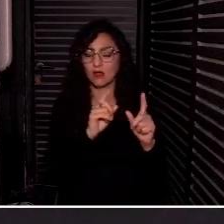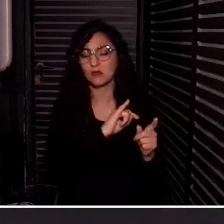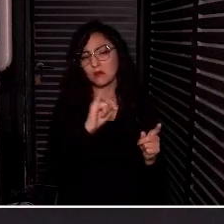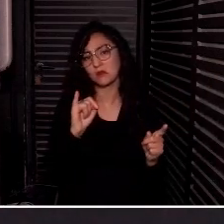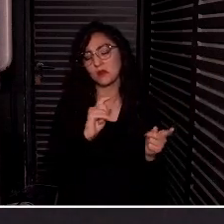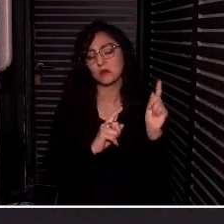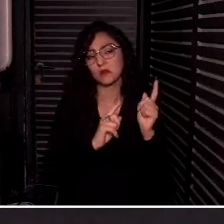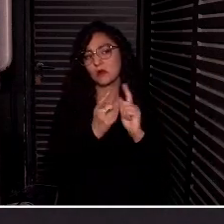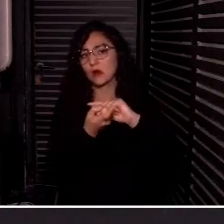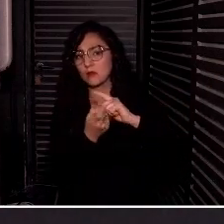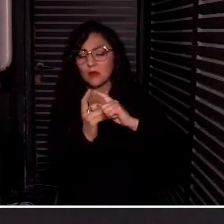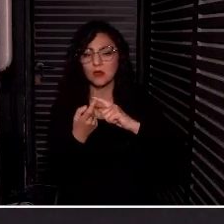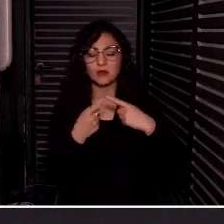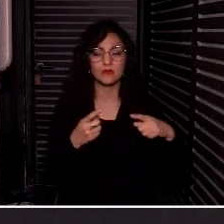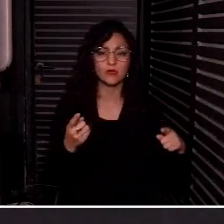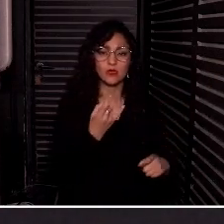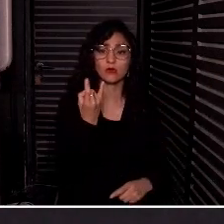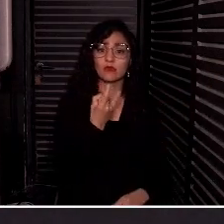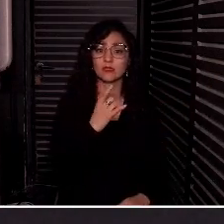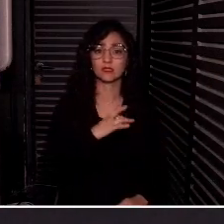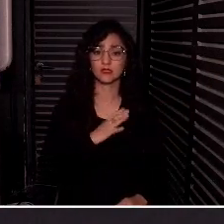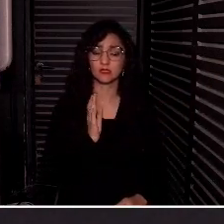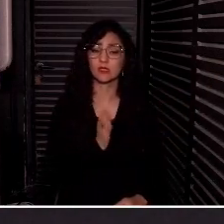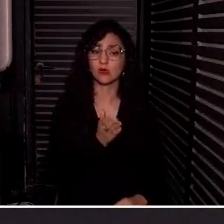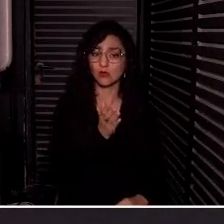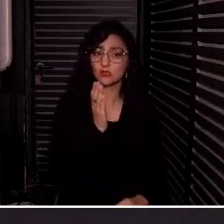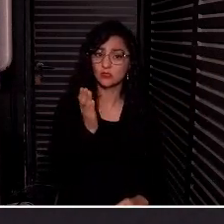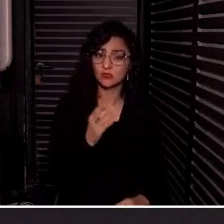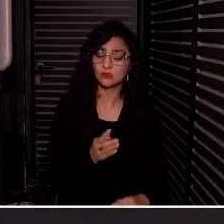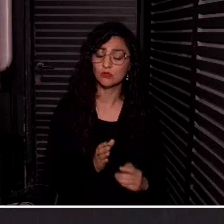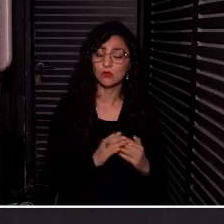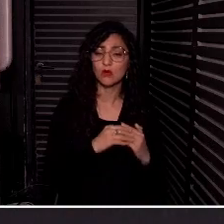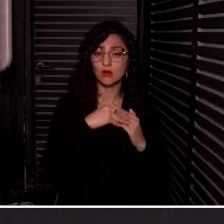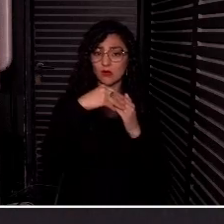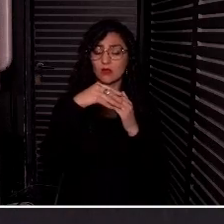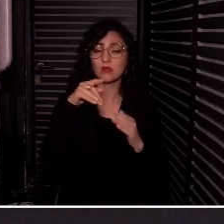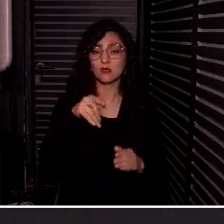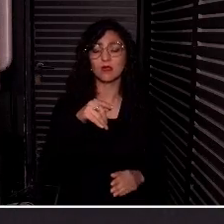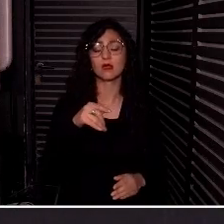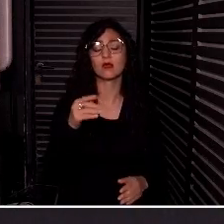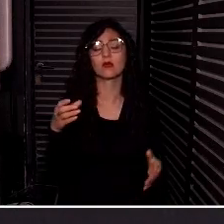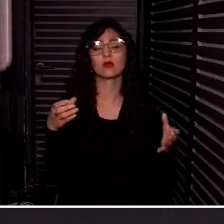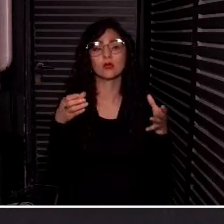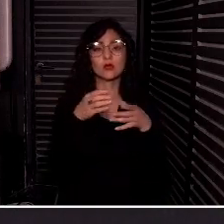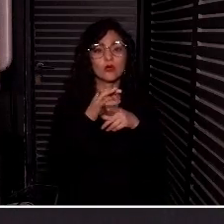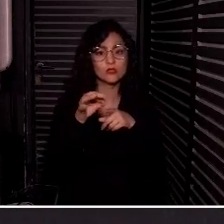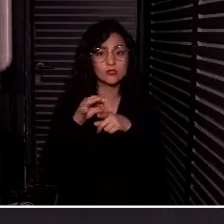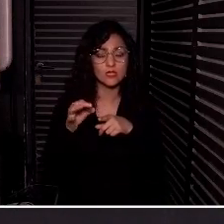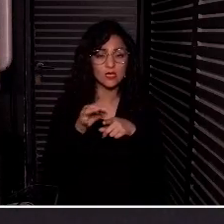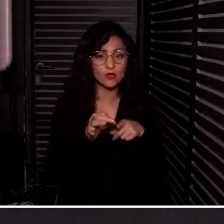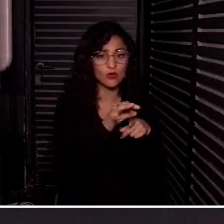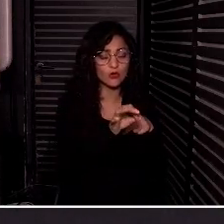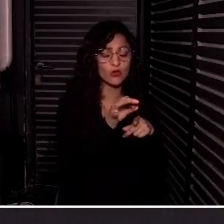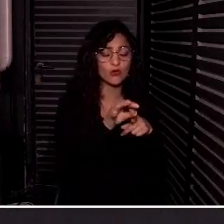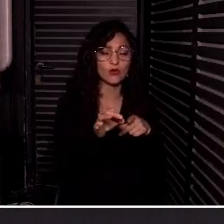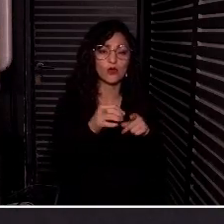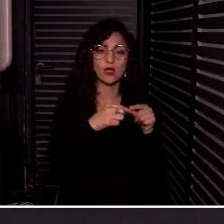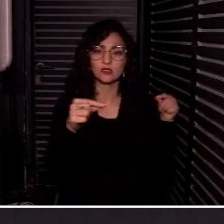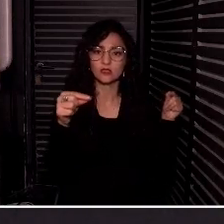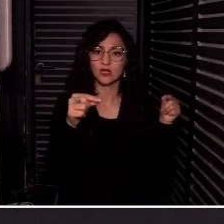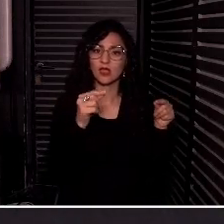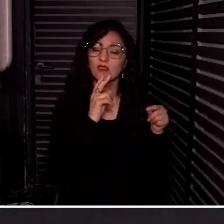algunas más menos la universidad de chile sigue siendo la titular curiosamente el Consejo Nacional de televisión cuando aplica sanciones a